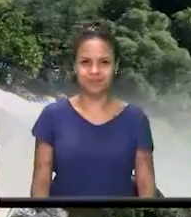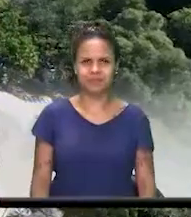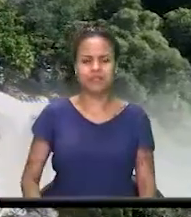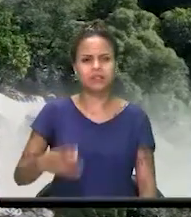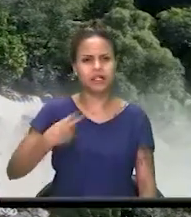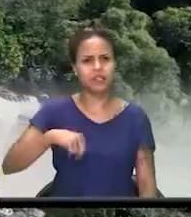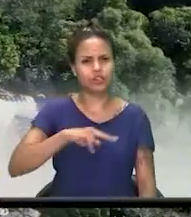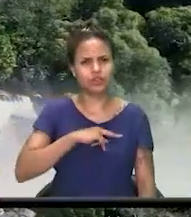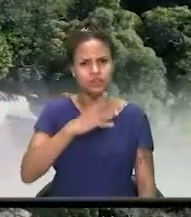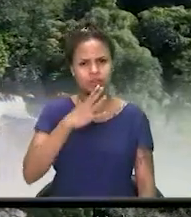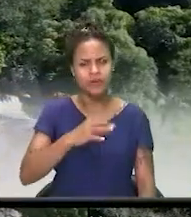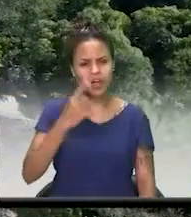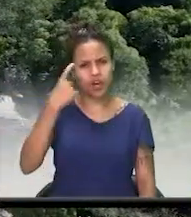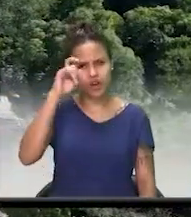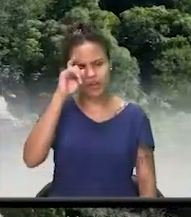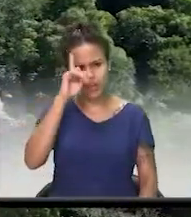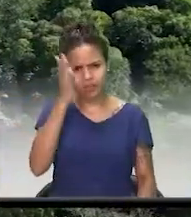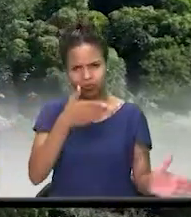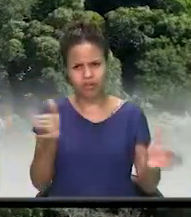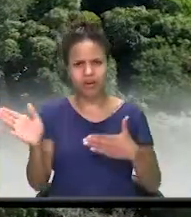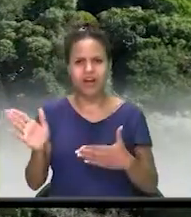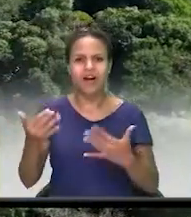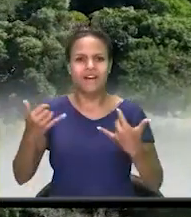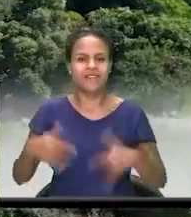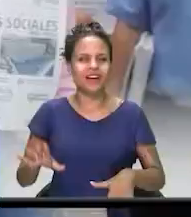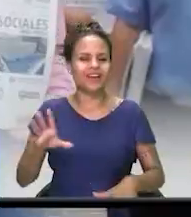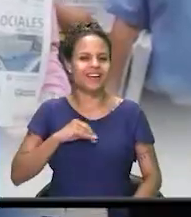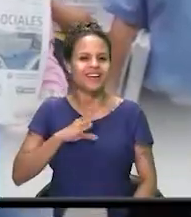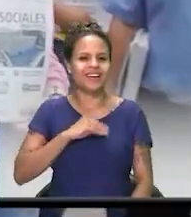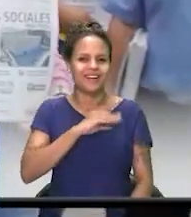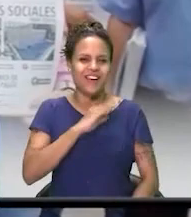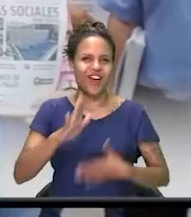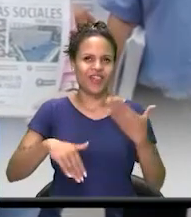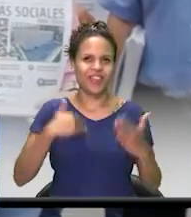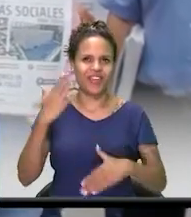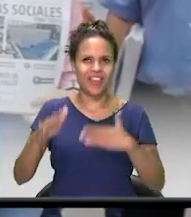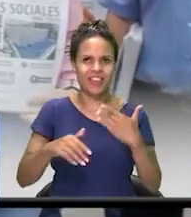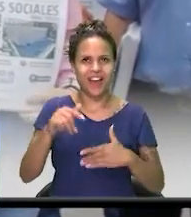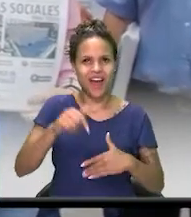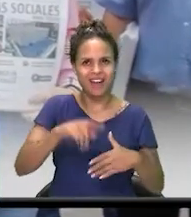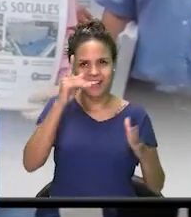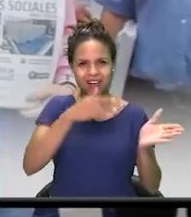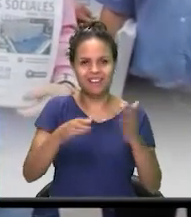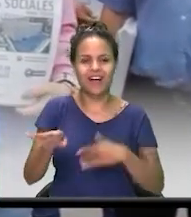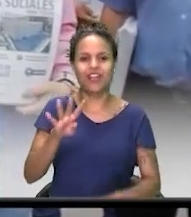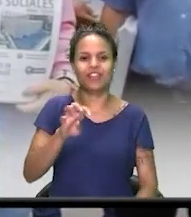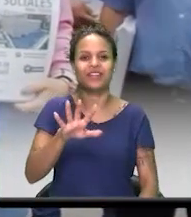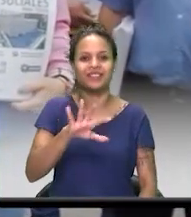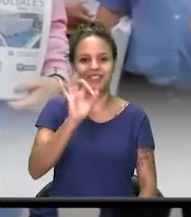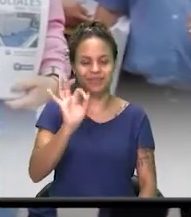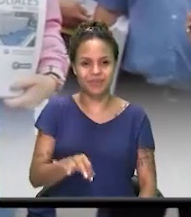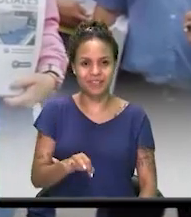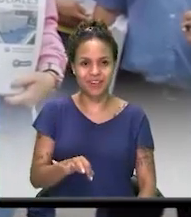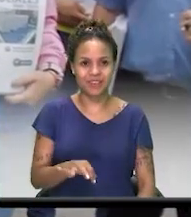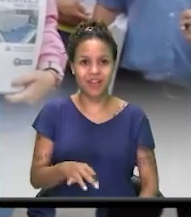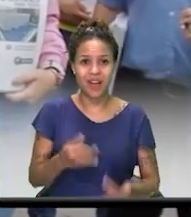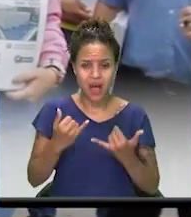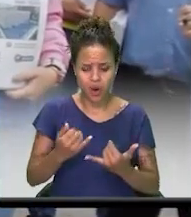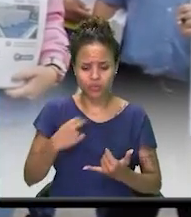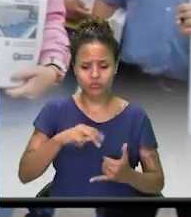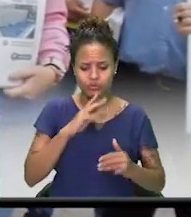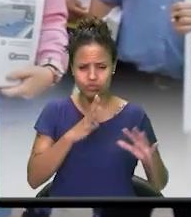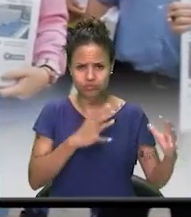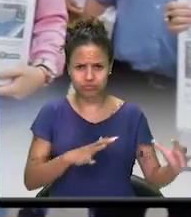de gobierno con una gran satisfacción, un plan de desarrollo que va en el 95%, le estamos cumpliendo a la